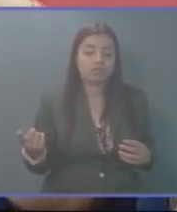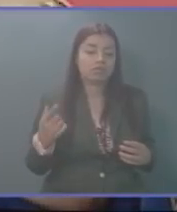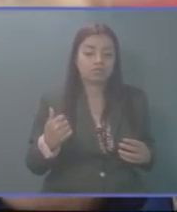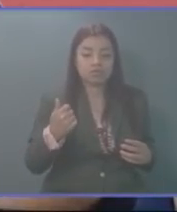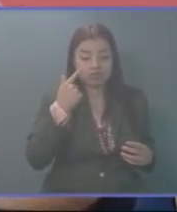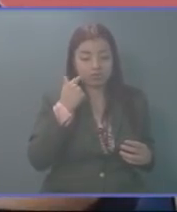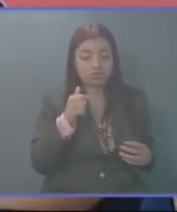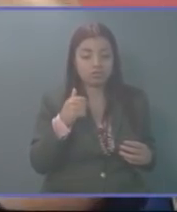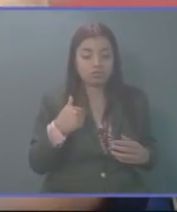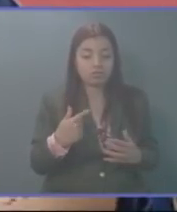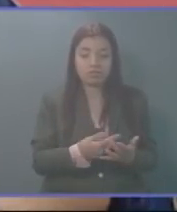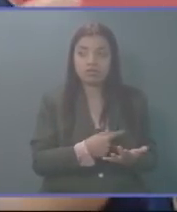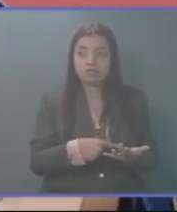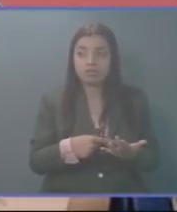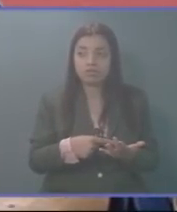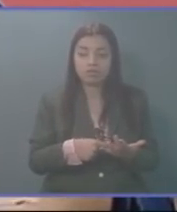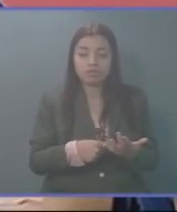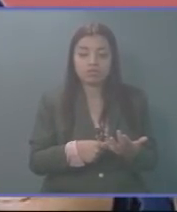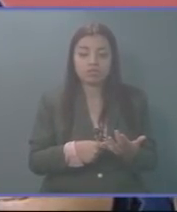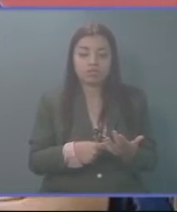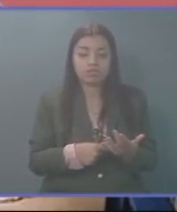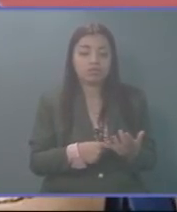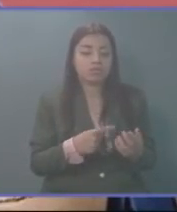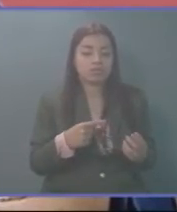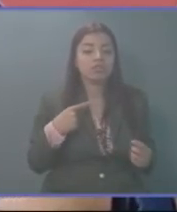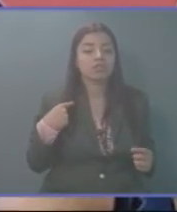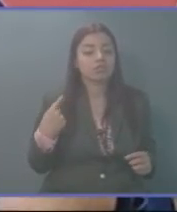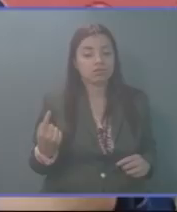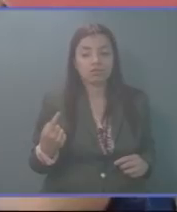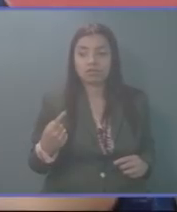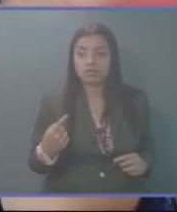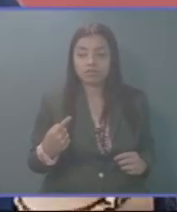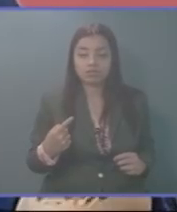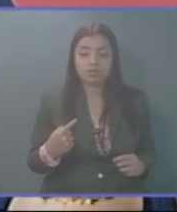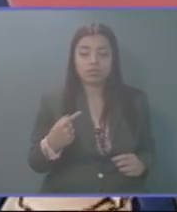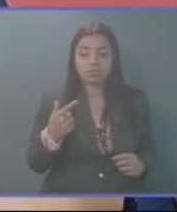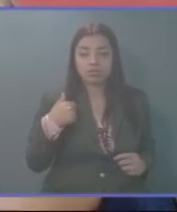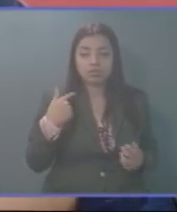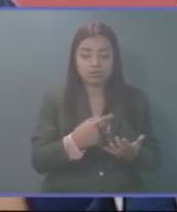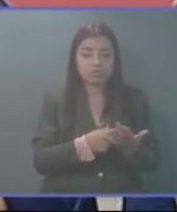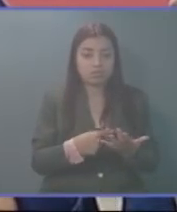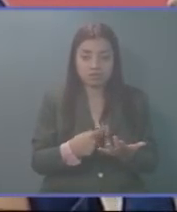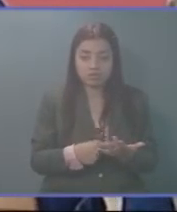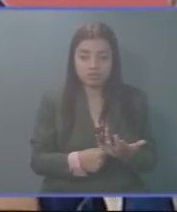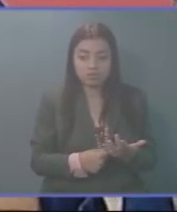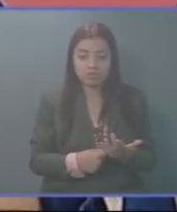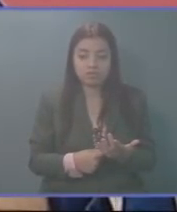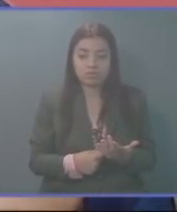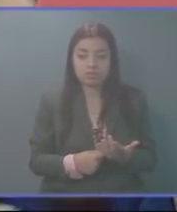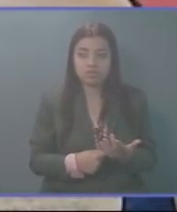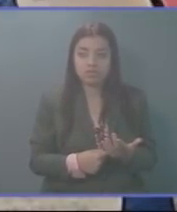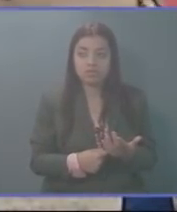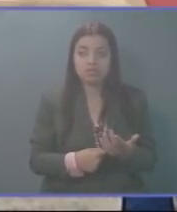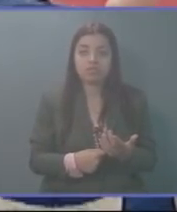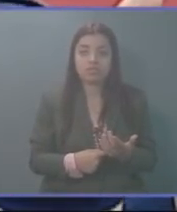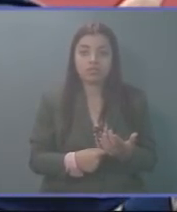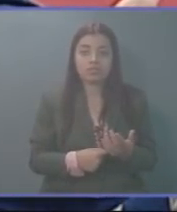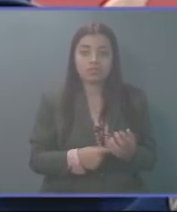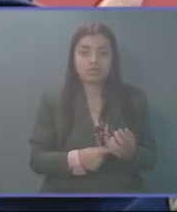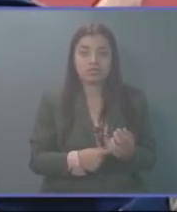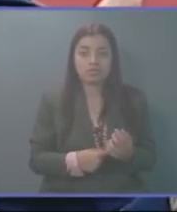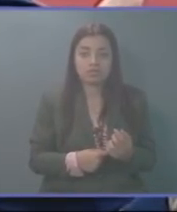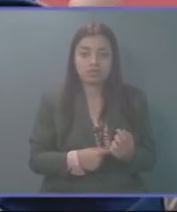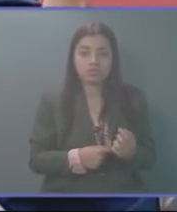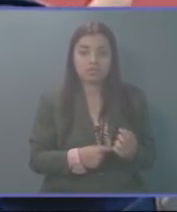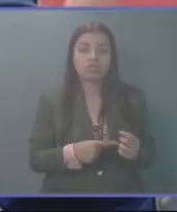ellos tienen otro tipo de análisis que hacen que no hace el ministerio, porque ellos trabajan